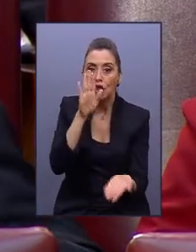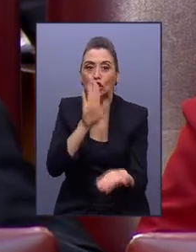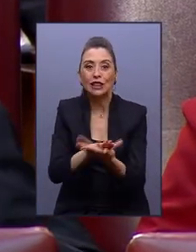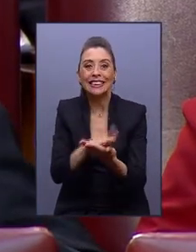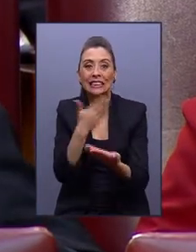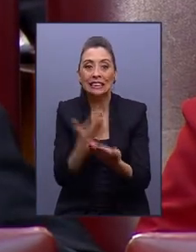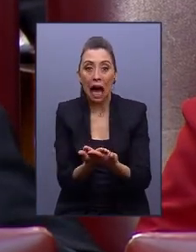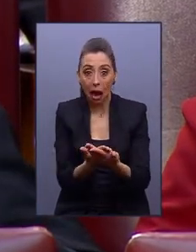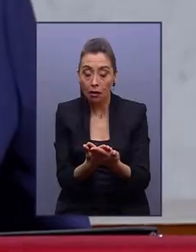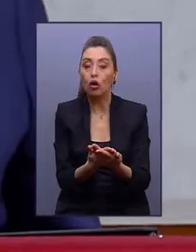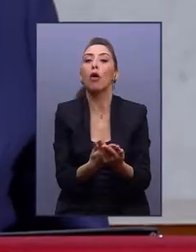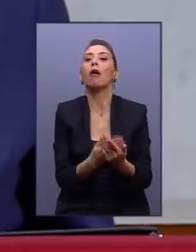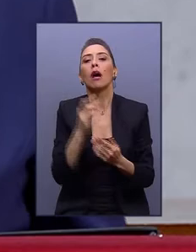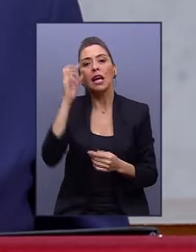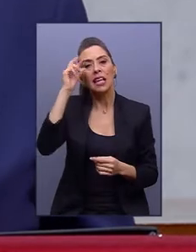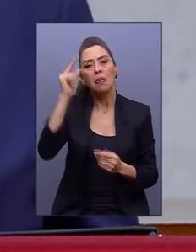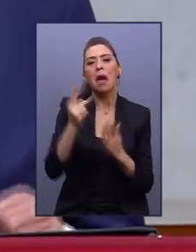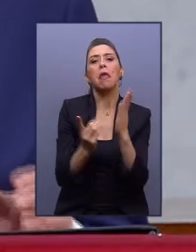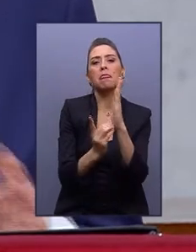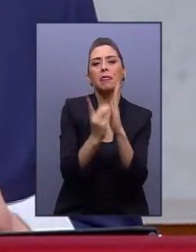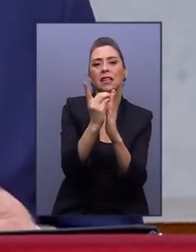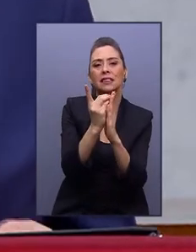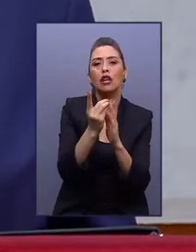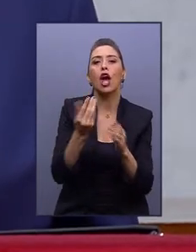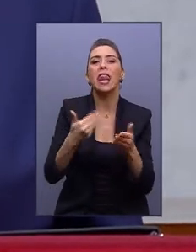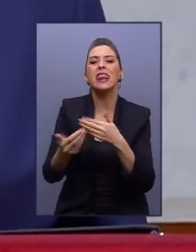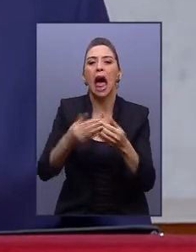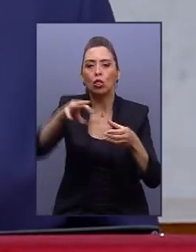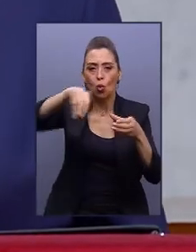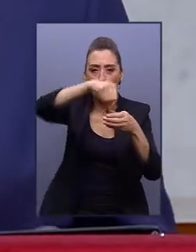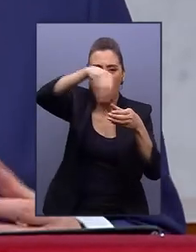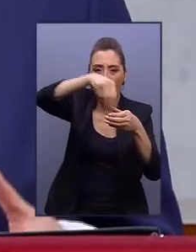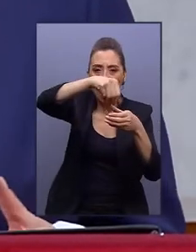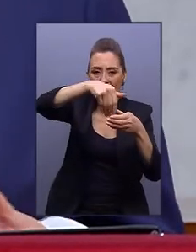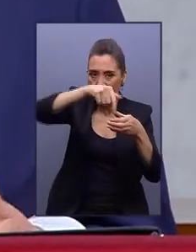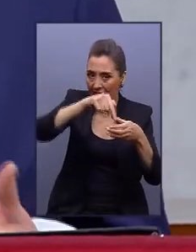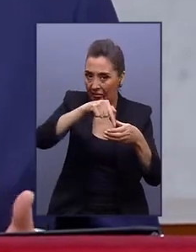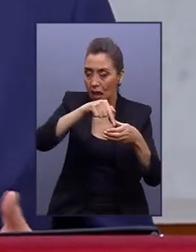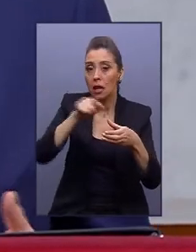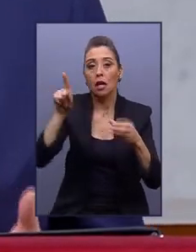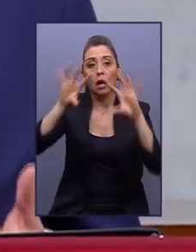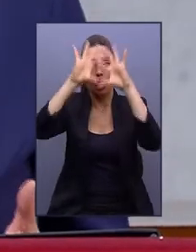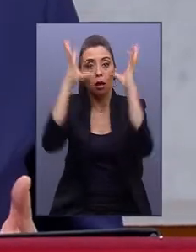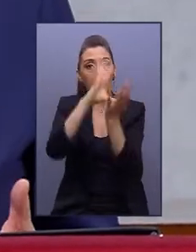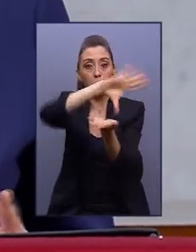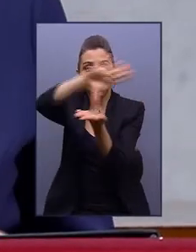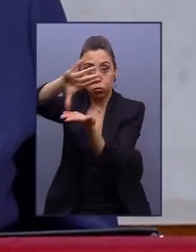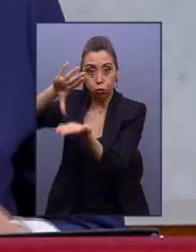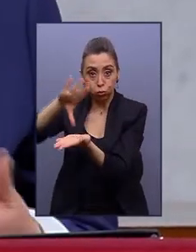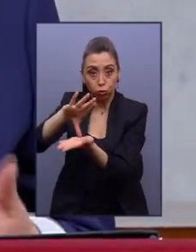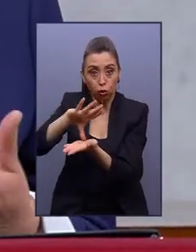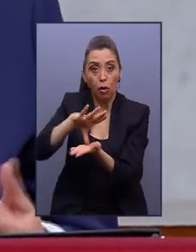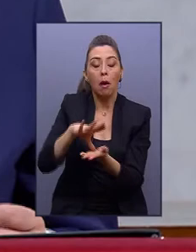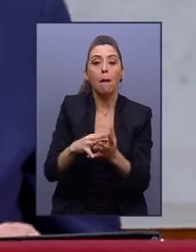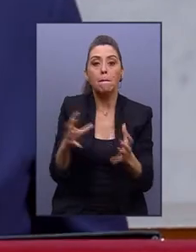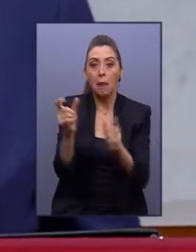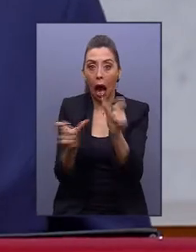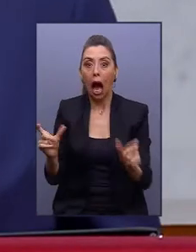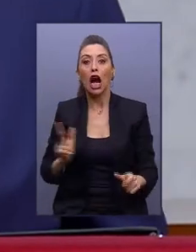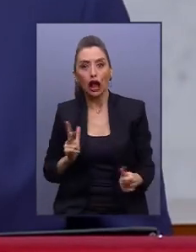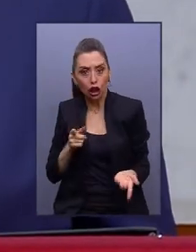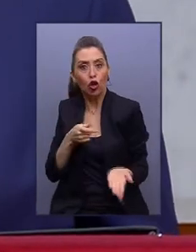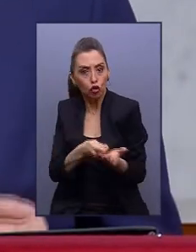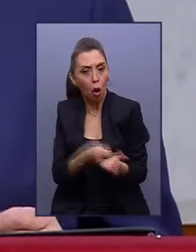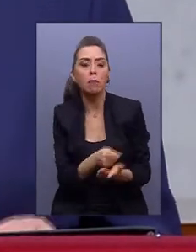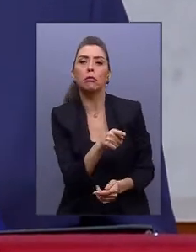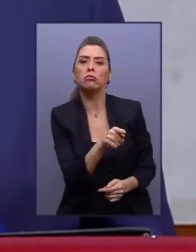contempla iniciativas como el desarrollo de aditivos naturales. Ello porque en el mundo son cada vez más los clientes